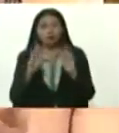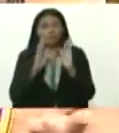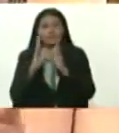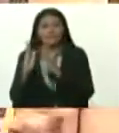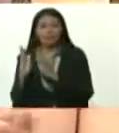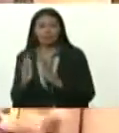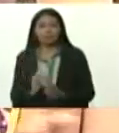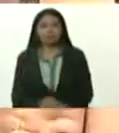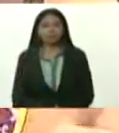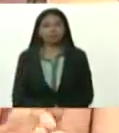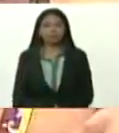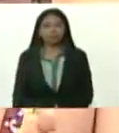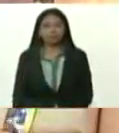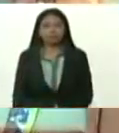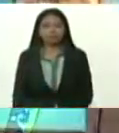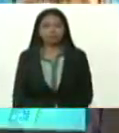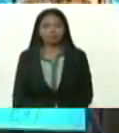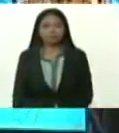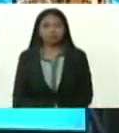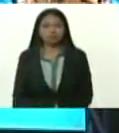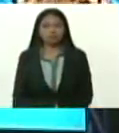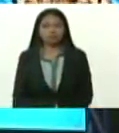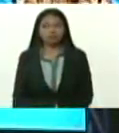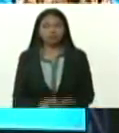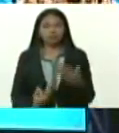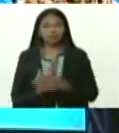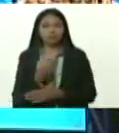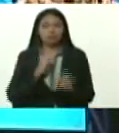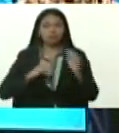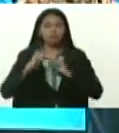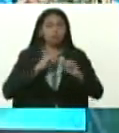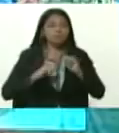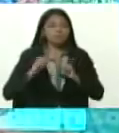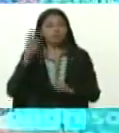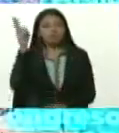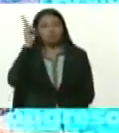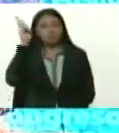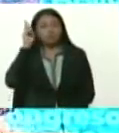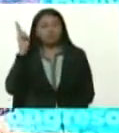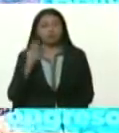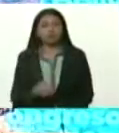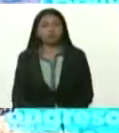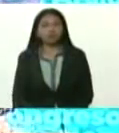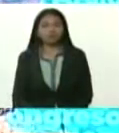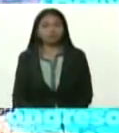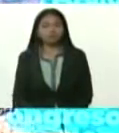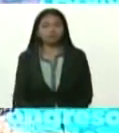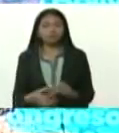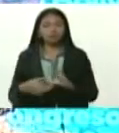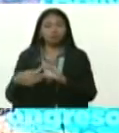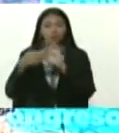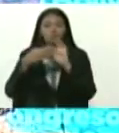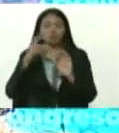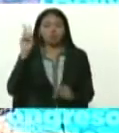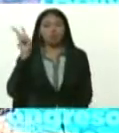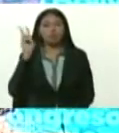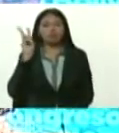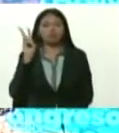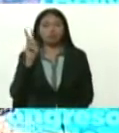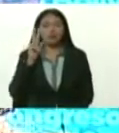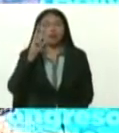organizadas. Con la fundación del Movimiento Indígena Unido de Venezuela, el